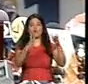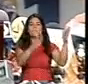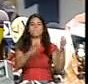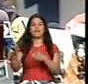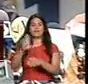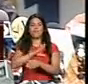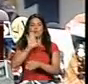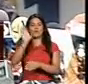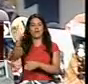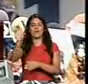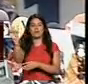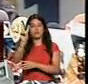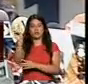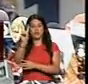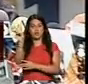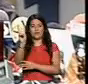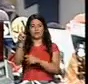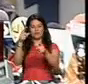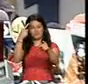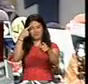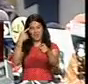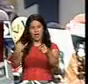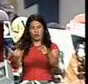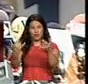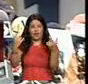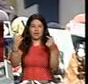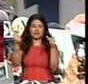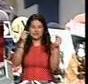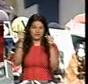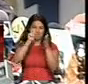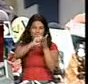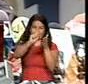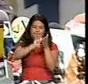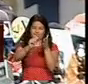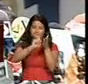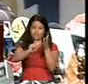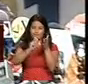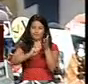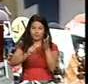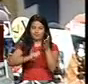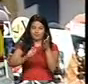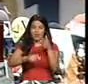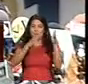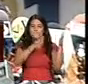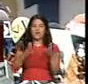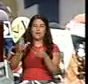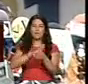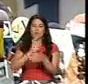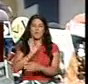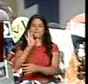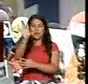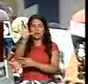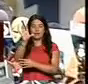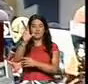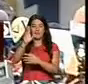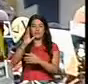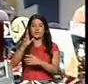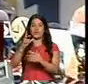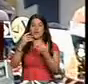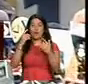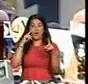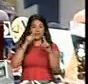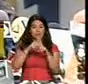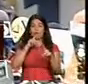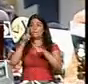de la patria ahorita como ustedes saben estamos en el desarrollo de la fase del plan de la patria que es la consulta y el